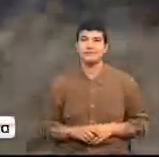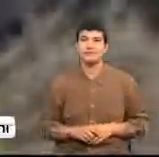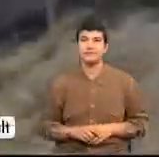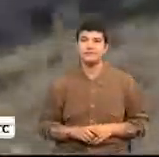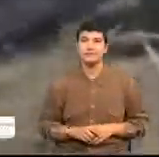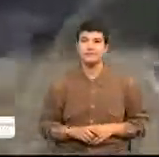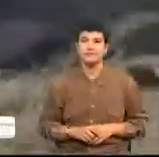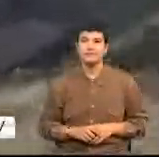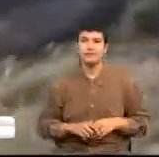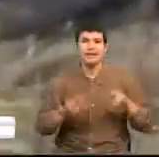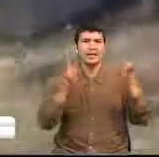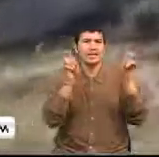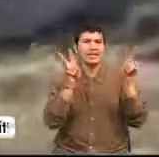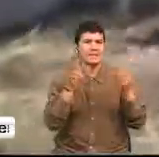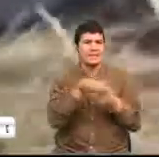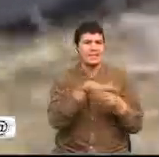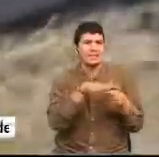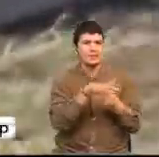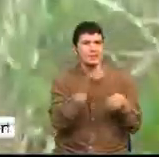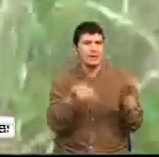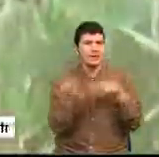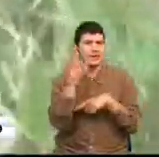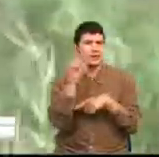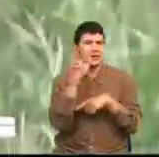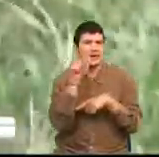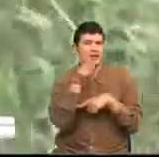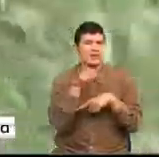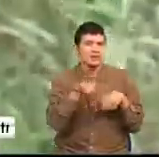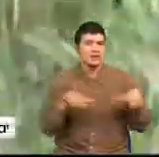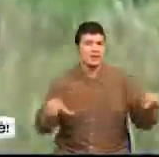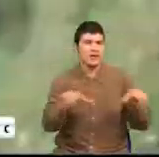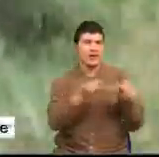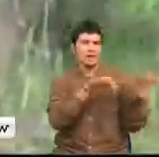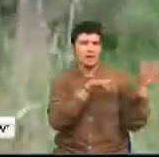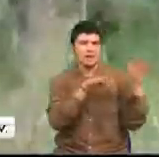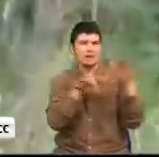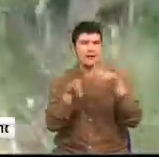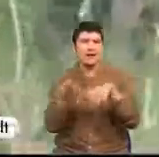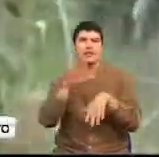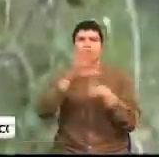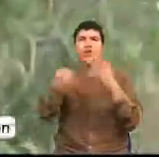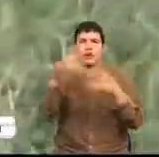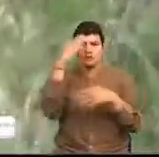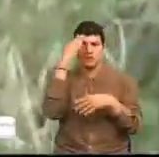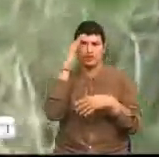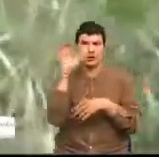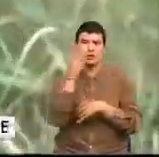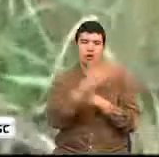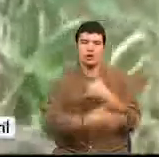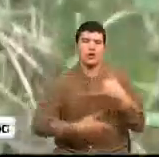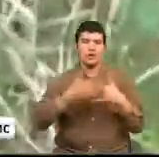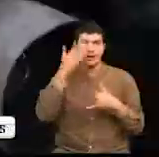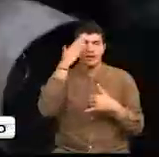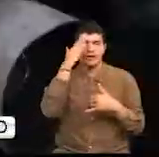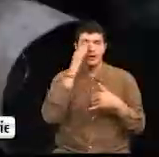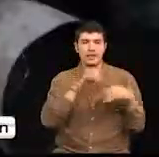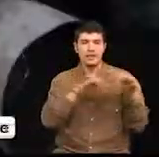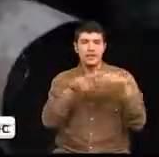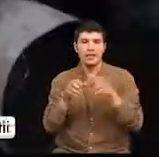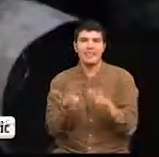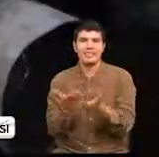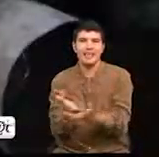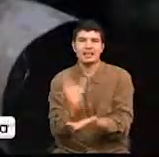de situaciones irregulares en la zona, es una zona transitoria veredal, todo el mundo lo sabe, y que es entregada a